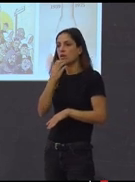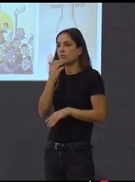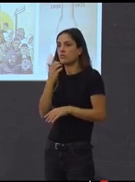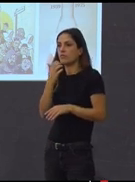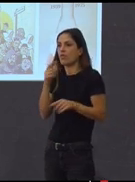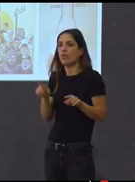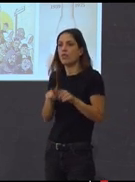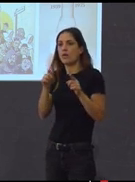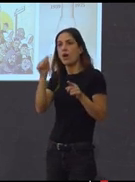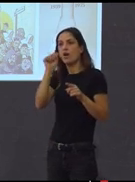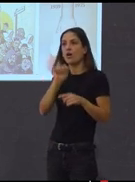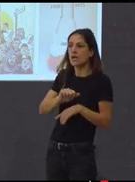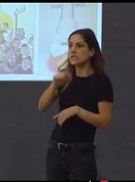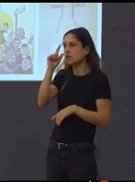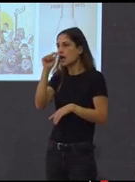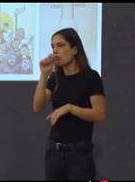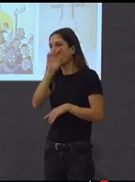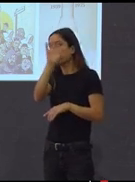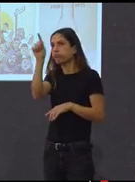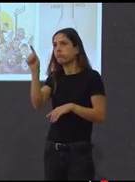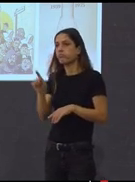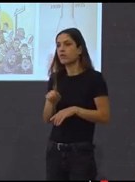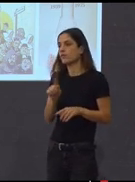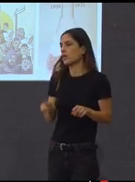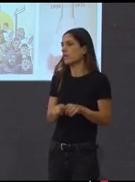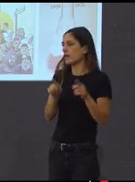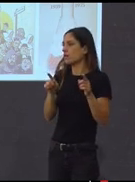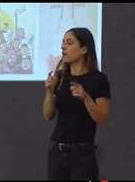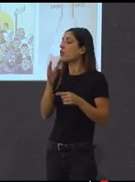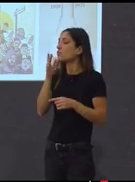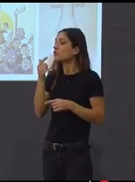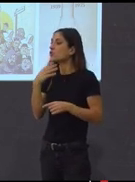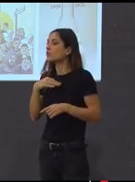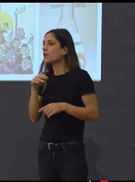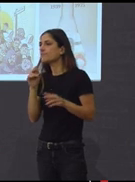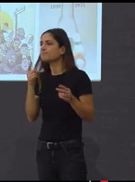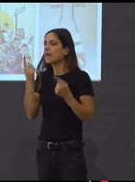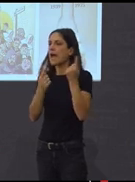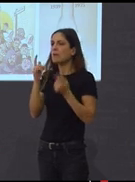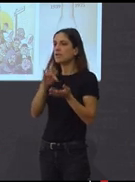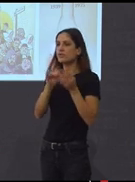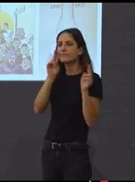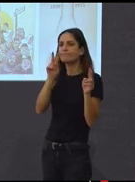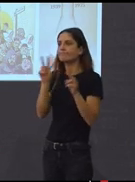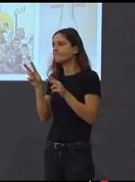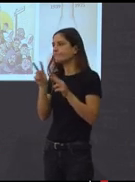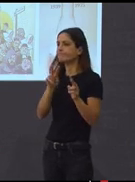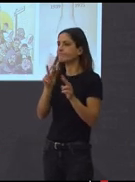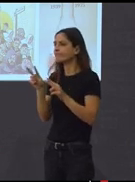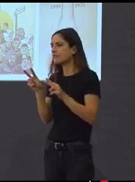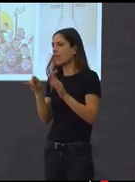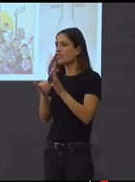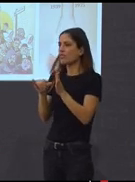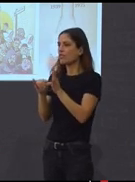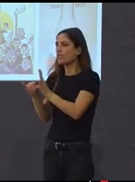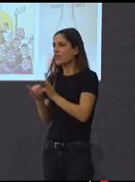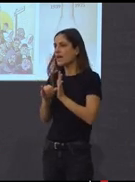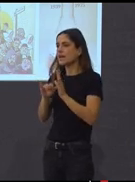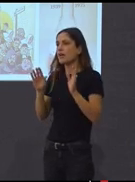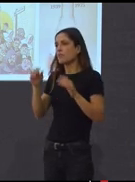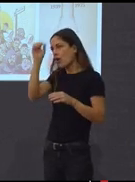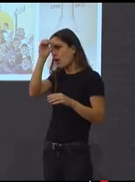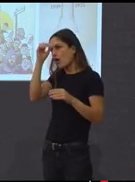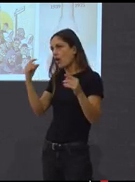e por iso moitas veces podemos ver importantes diferencias entre diócesis que están moi apegadas, pero que teñen realidades